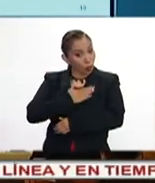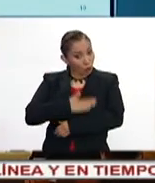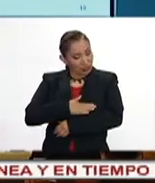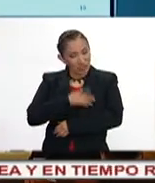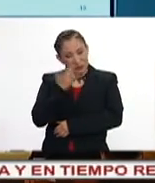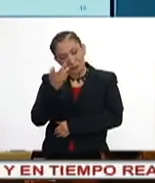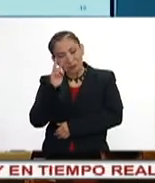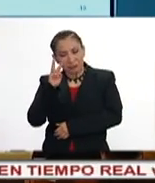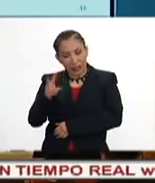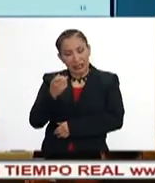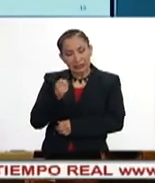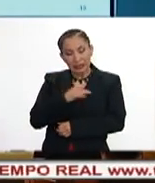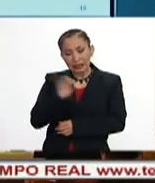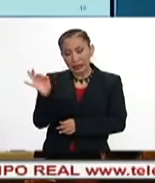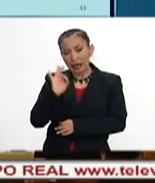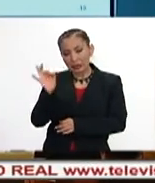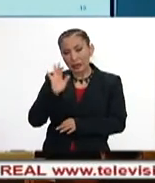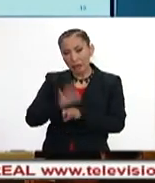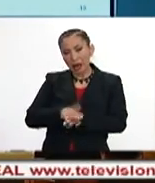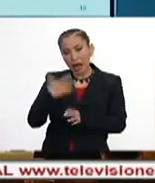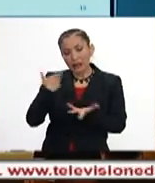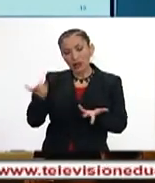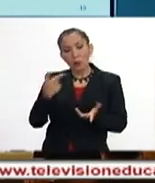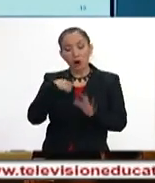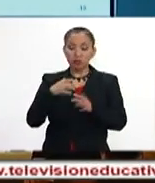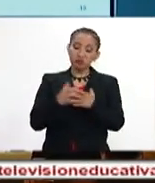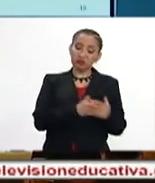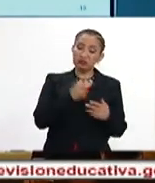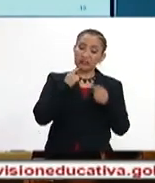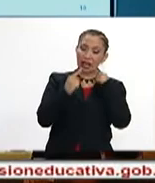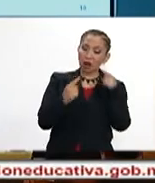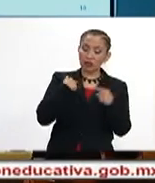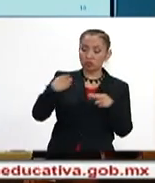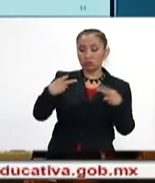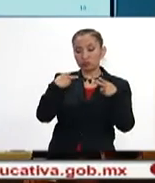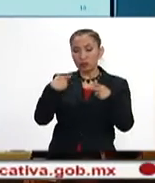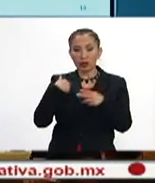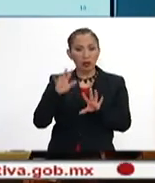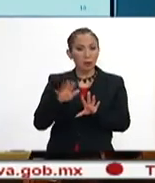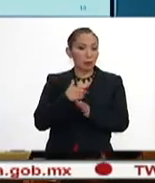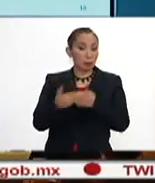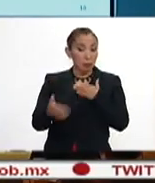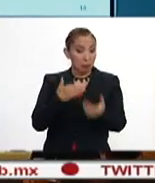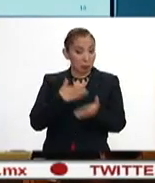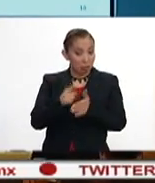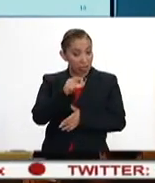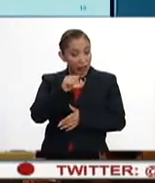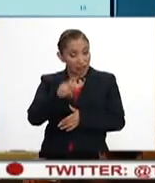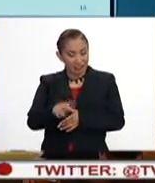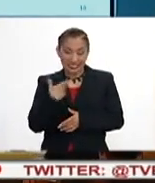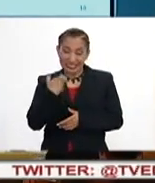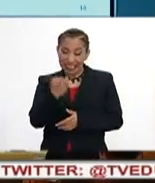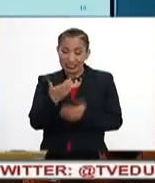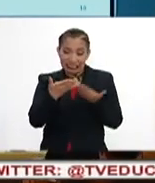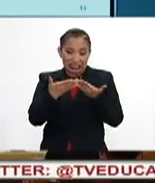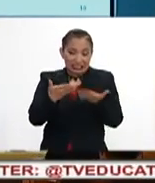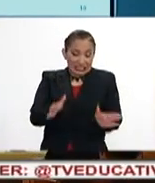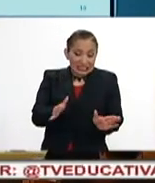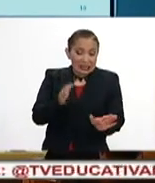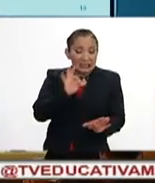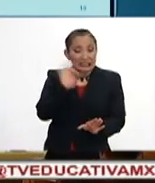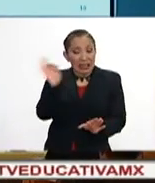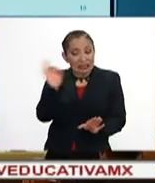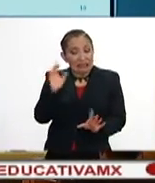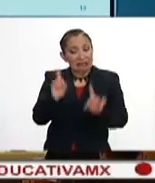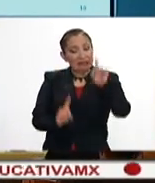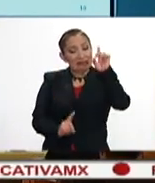ese sentido es una negociación un poco más antagónica que una negociación nada más de modernización del tratado, y en ese sentido esto abre la puerta a un